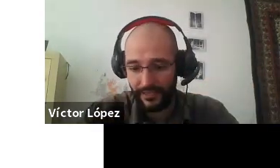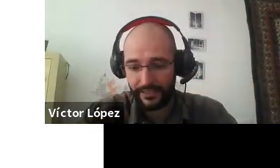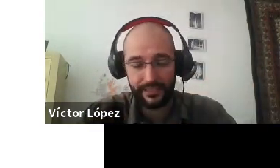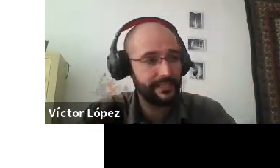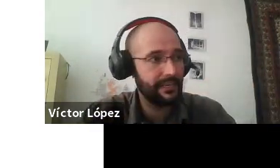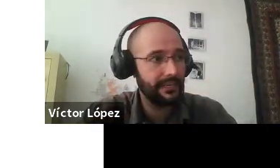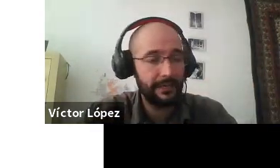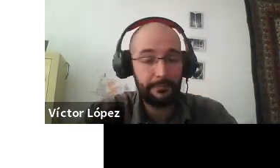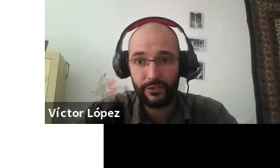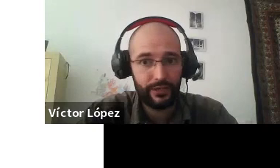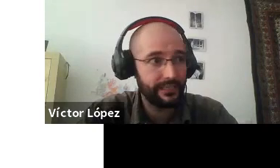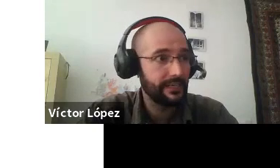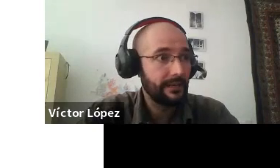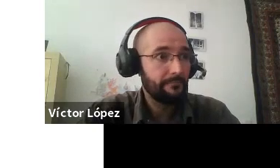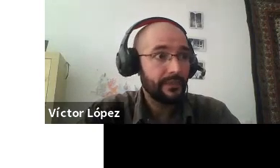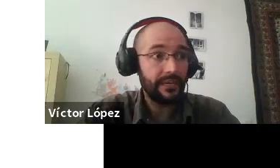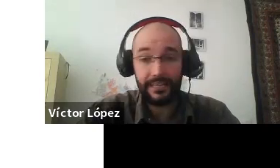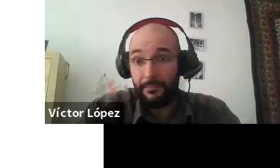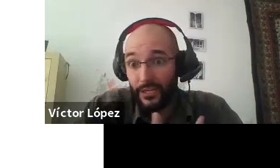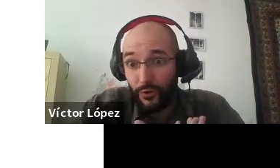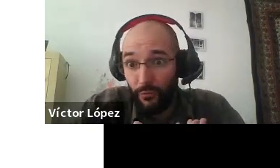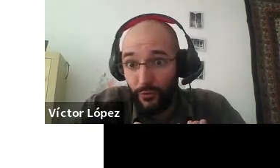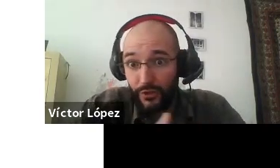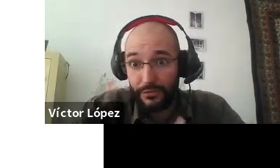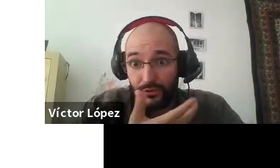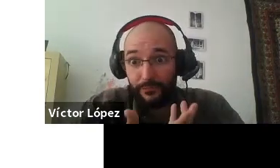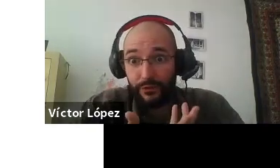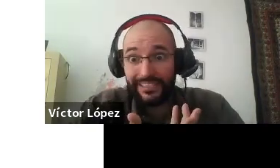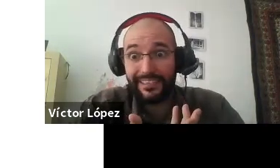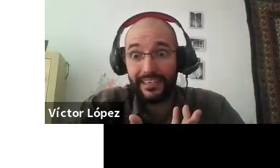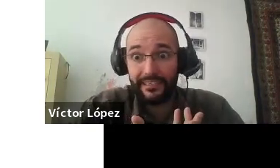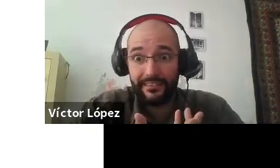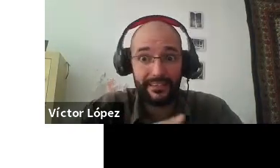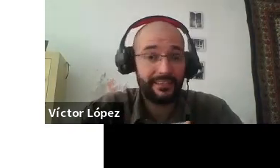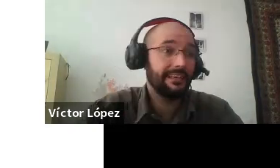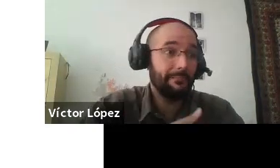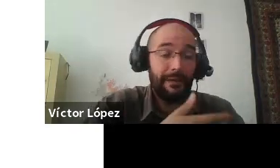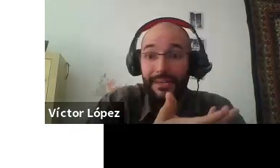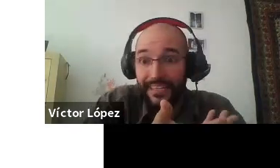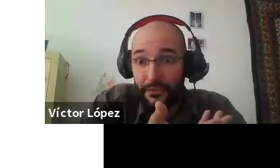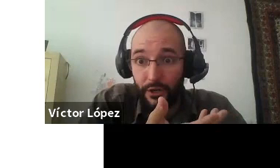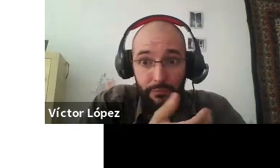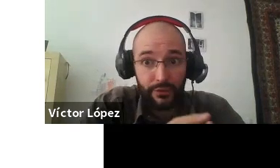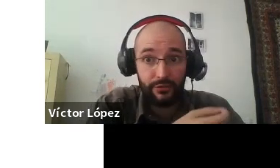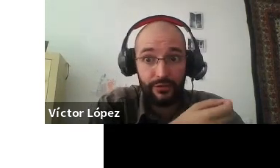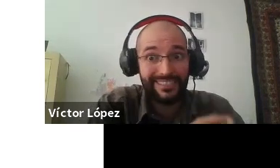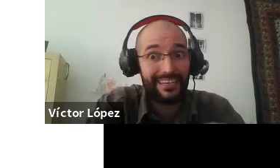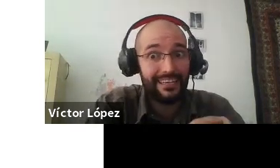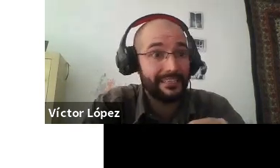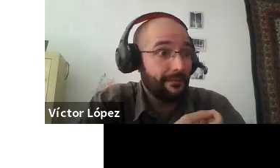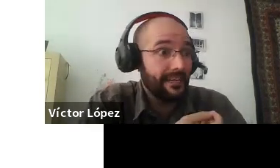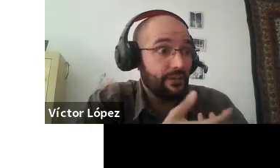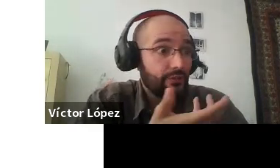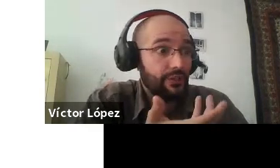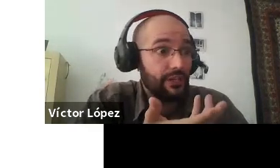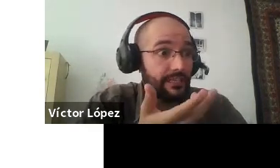entre diferentes personas. También es muy común, si buscamos en internet la palabra indagación, pues